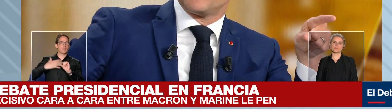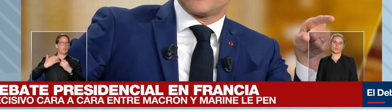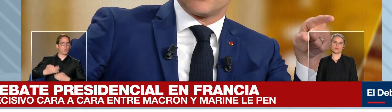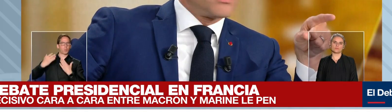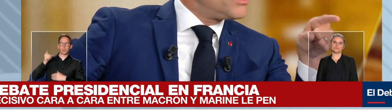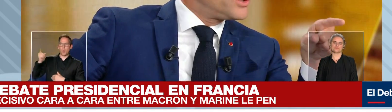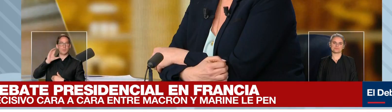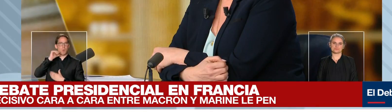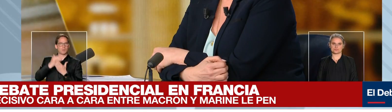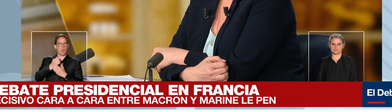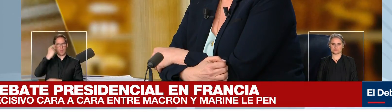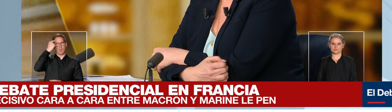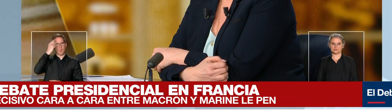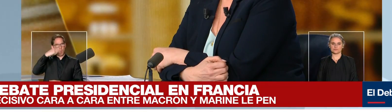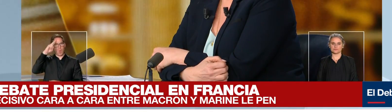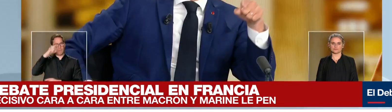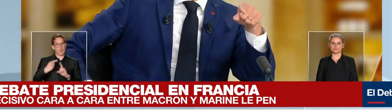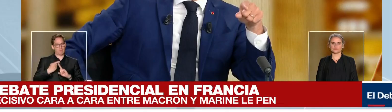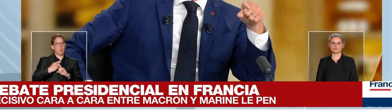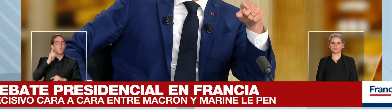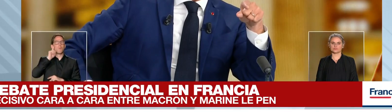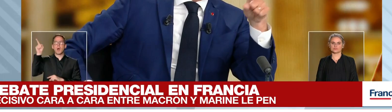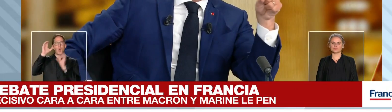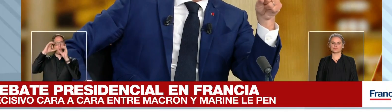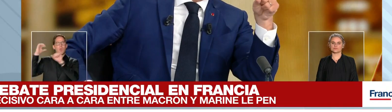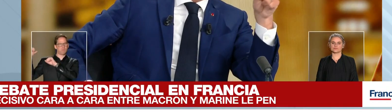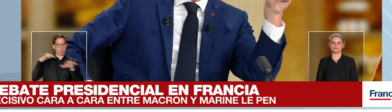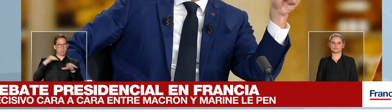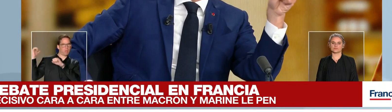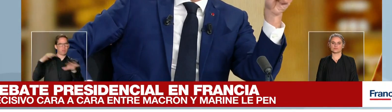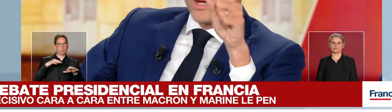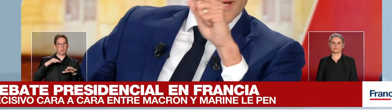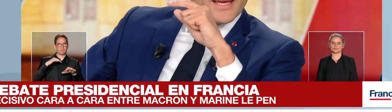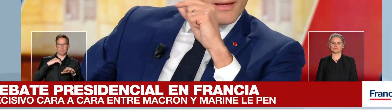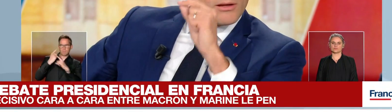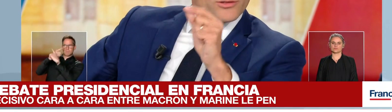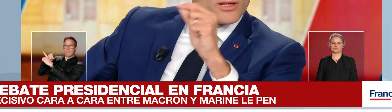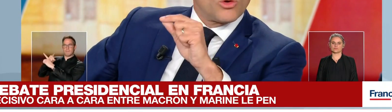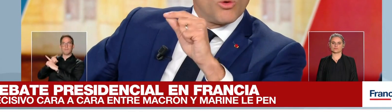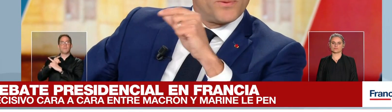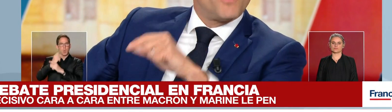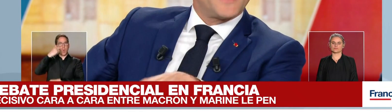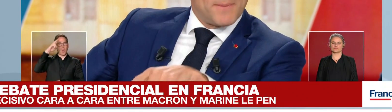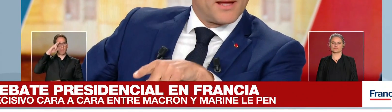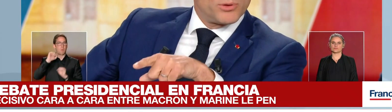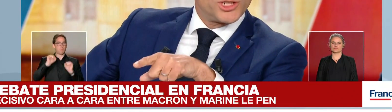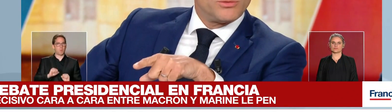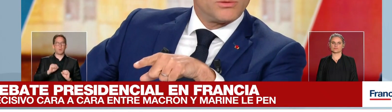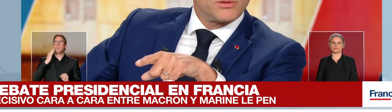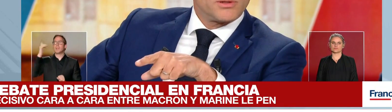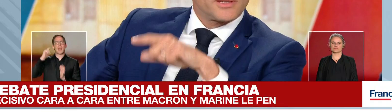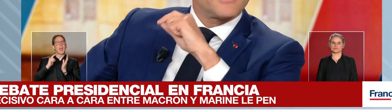ir en contra de la competencia desleal. Y ahí en Europa fuimos útiles. Cuando nos atacaron Google en nuestros mercados, ¿quién nos ayudó? Europa. Y cuando estos